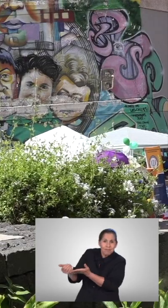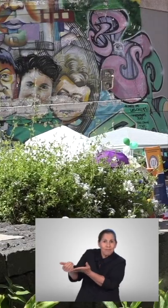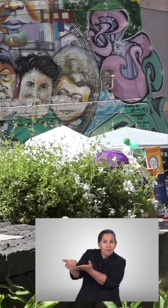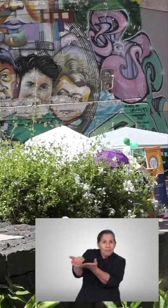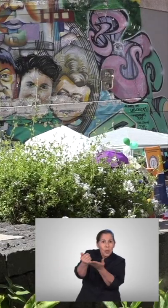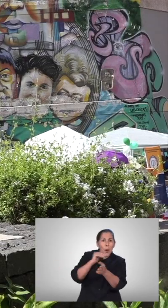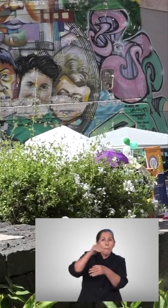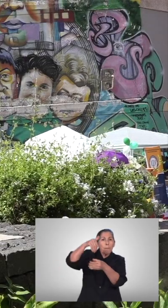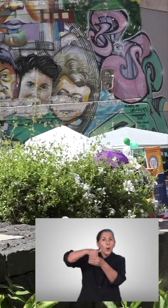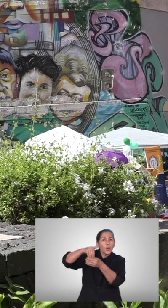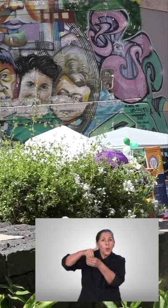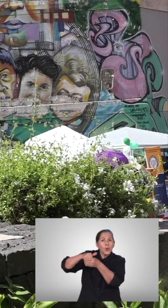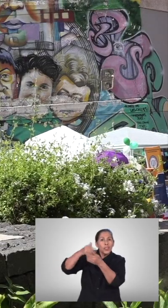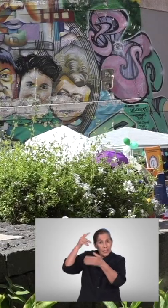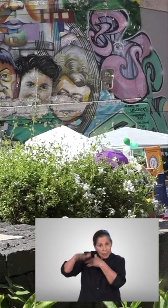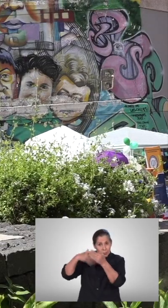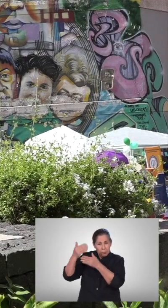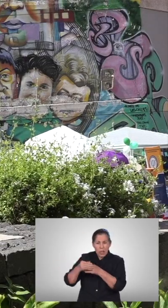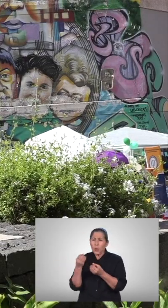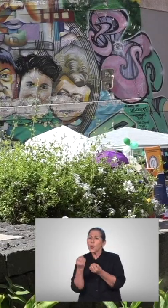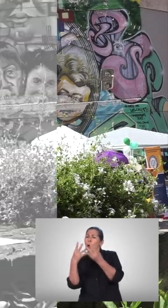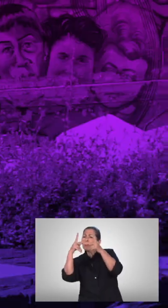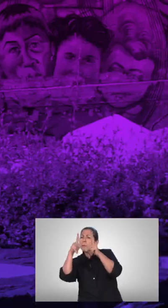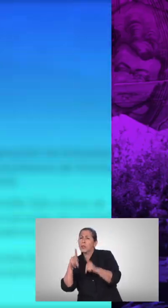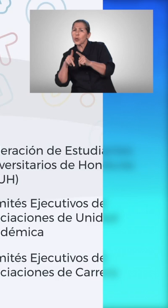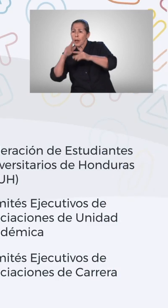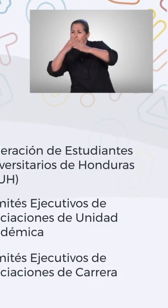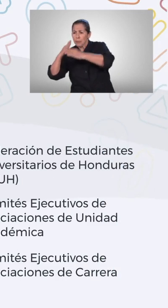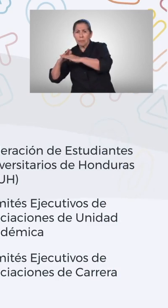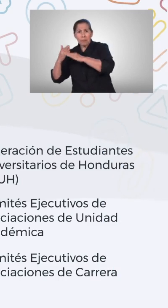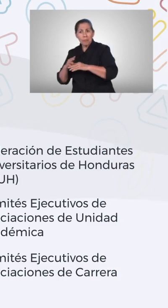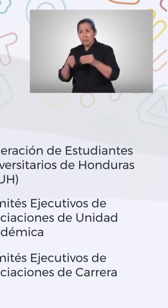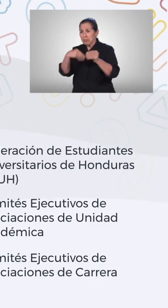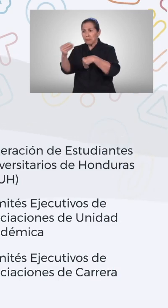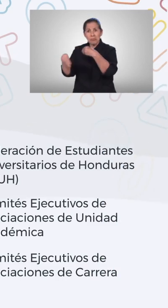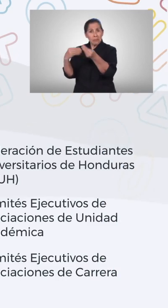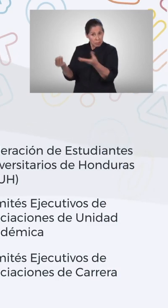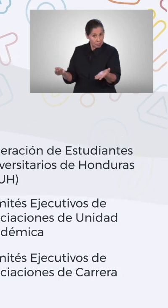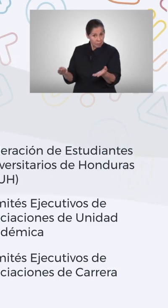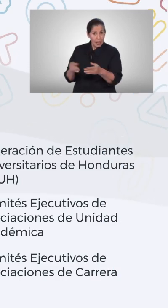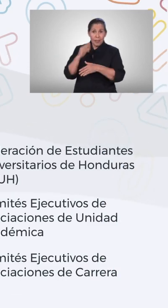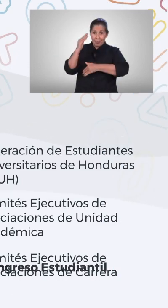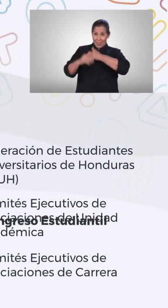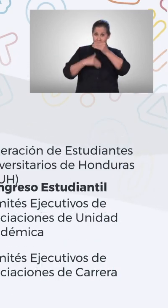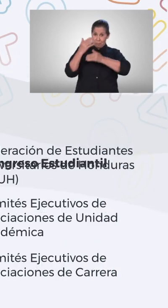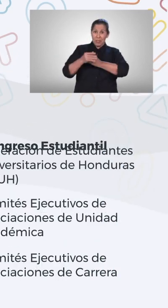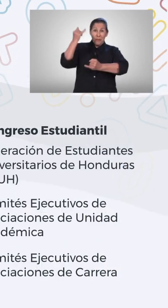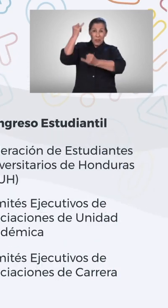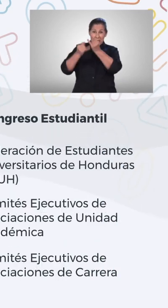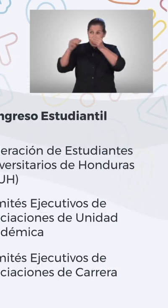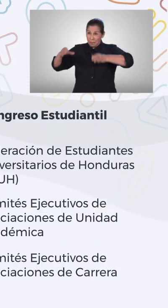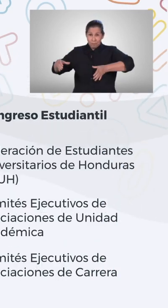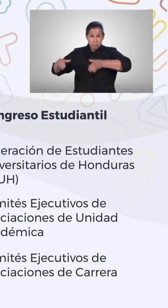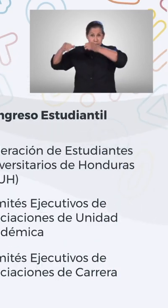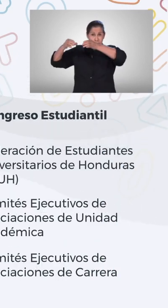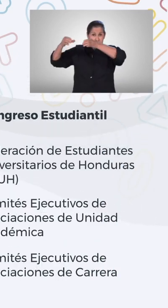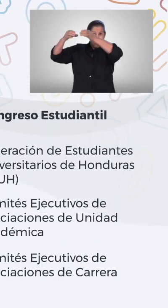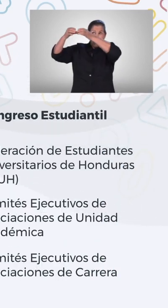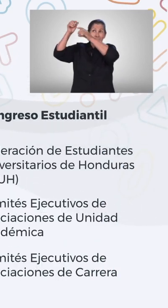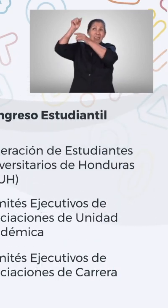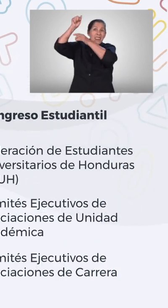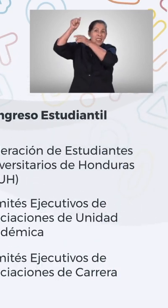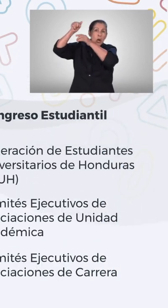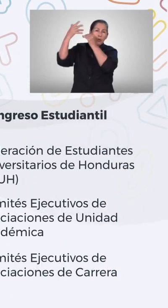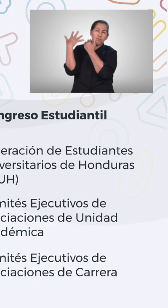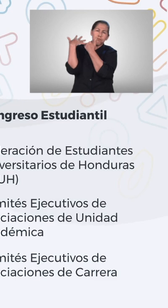representación de la mayoría de movimientos participantes y finalmente encontraremos en la cima de nuestra pirámide el congreso estudiantil